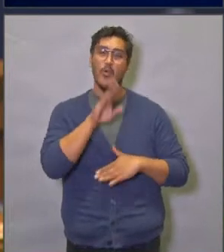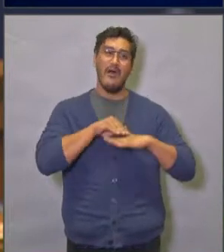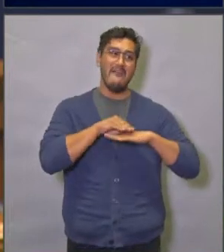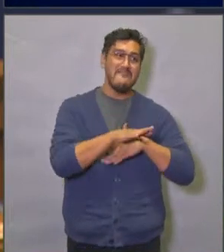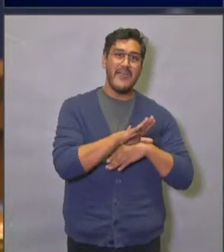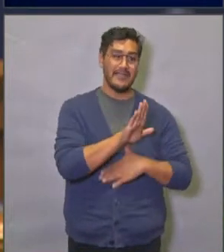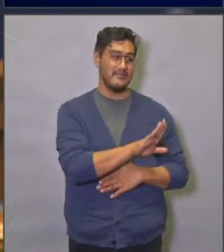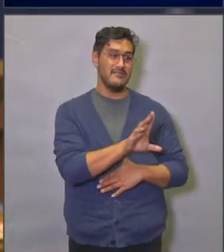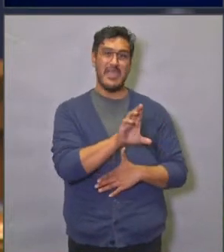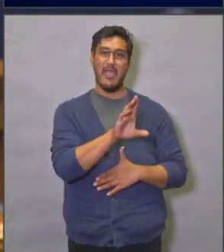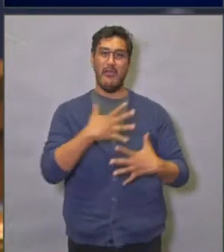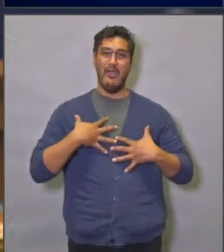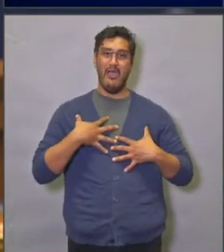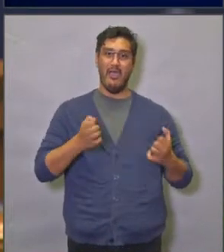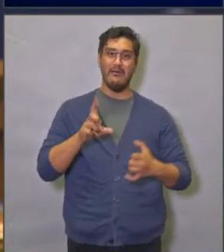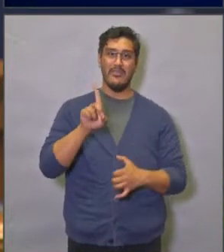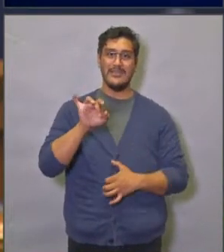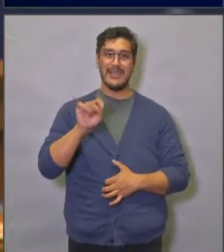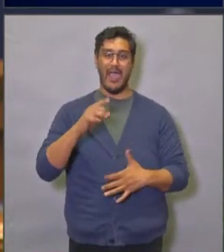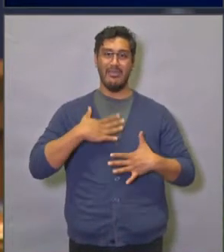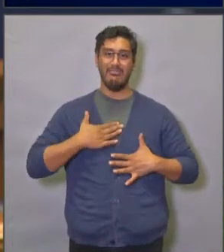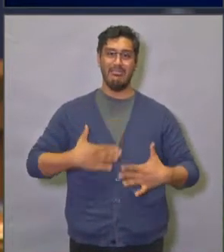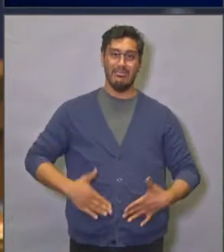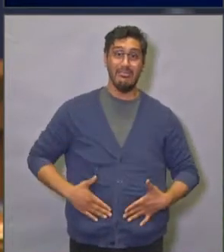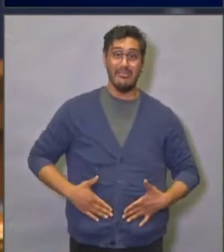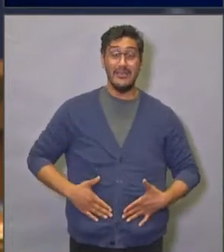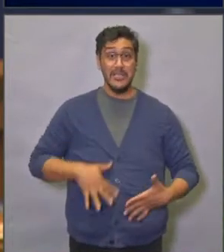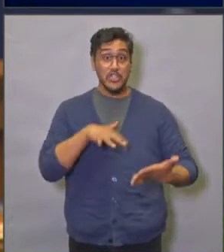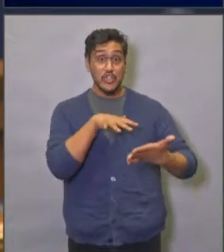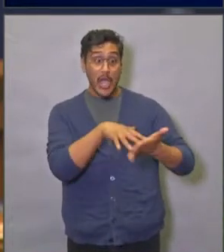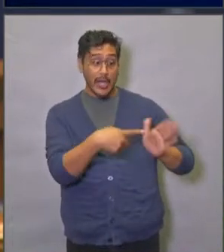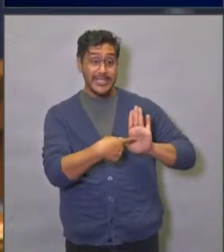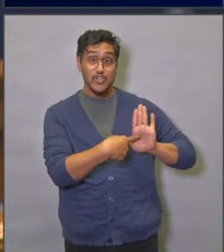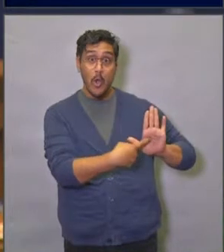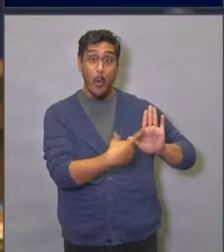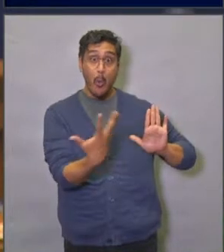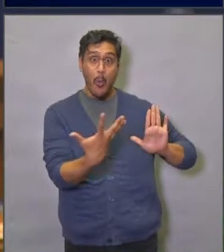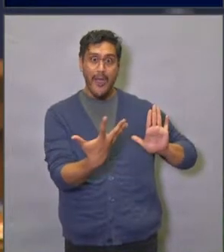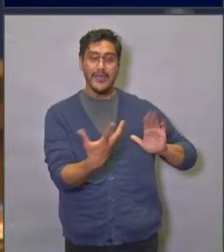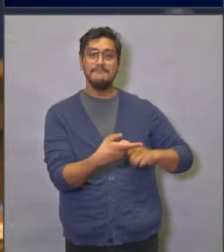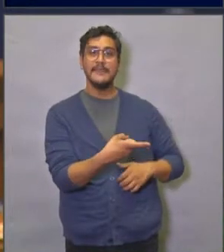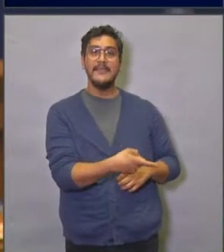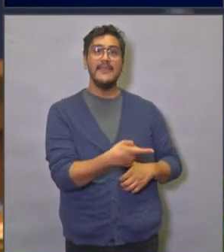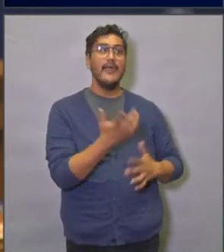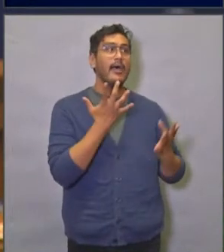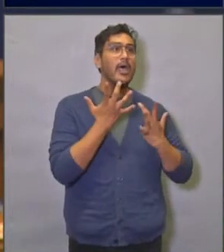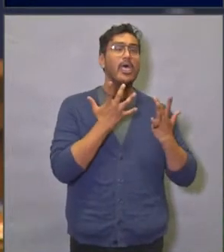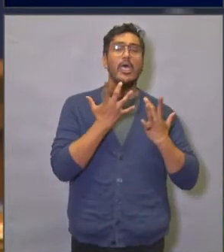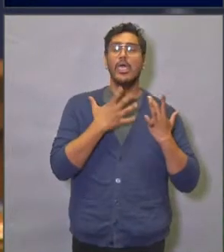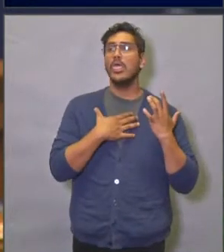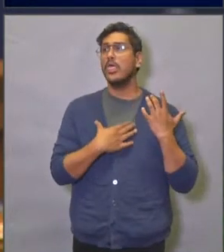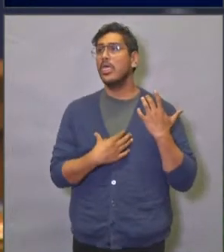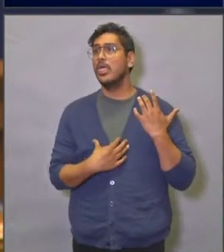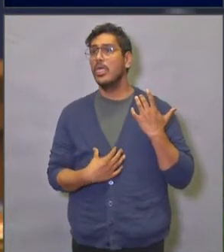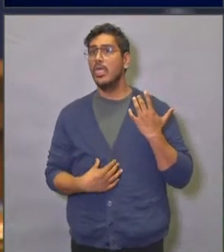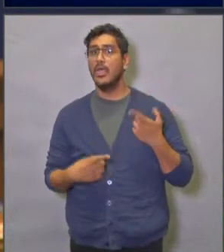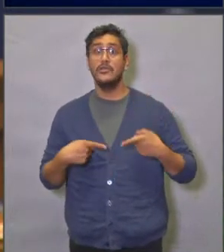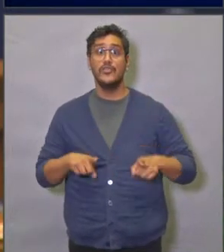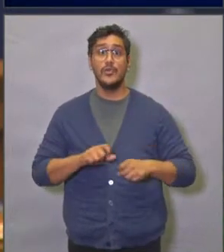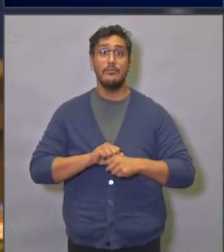las personas y en este estudio se ve que las personas sufren por la falta de comida durante la